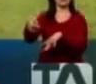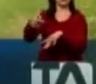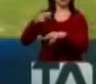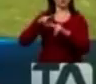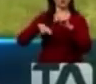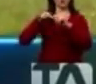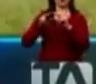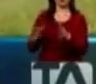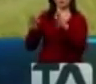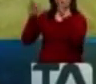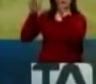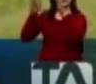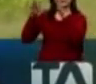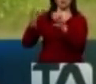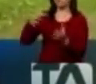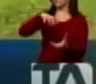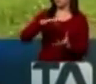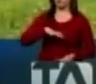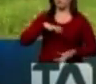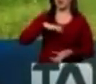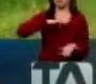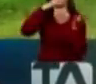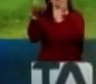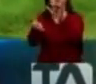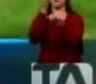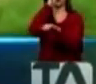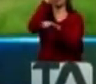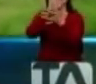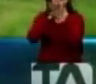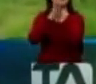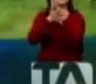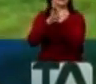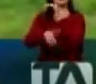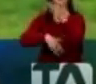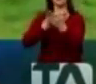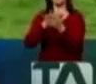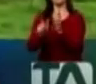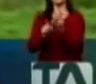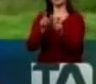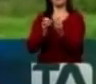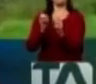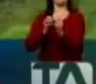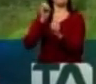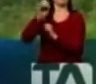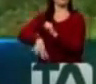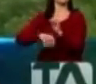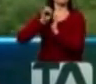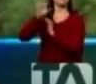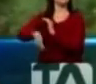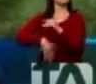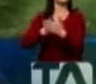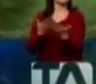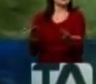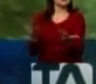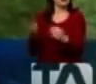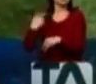escombros, de basura. Sí, ese botadero no respeta a nadie, todo el mundo bota ahí basura, escombros y lo que puede. Se ha hecho